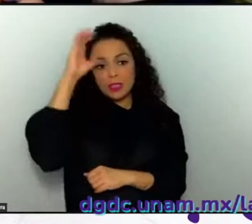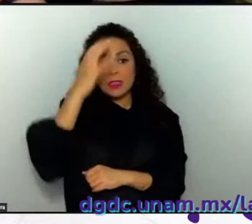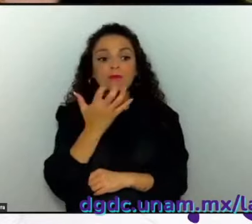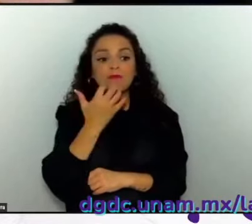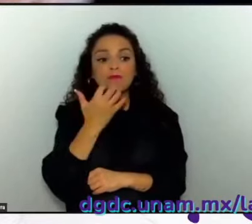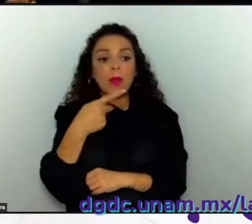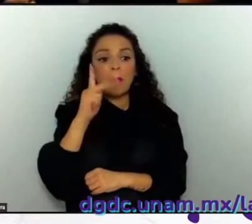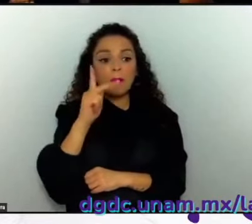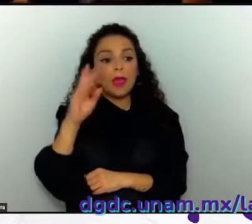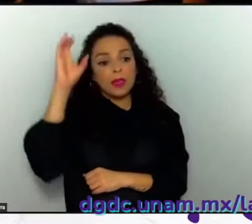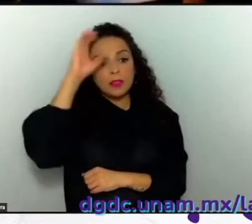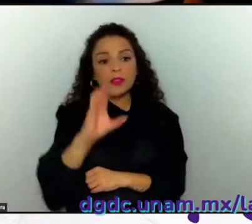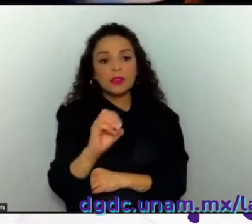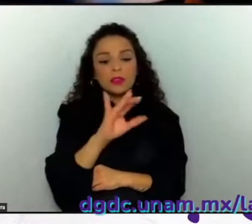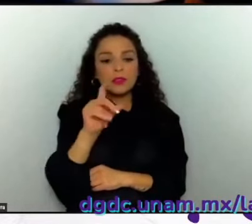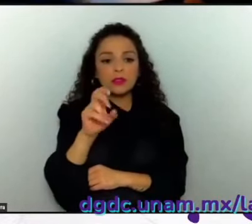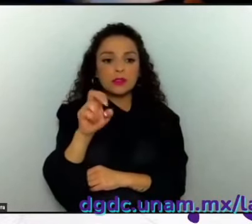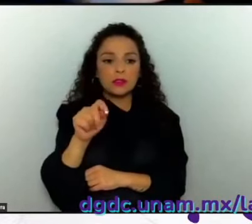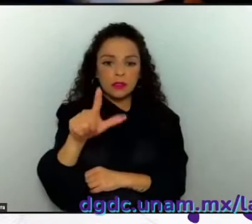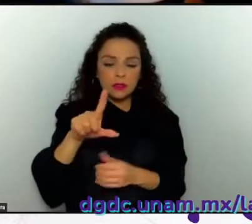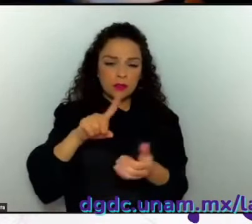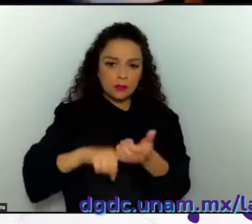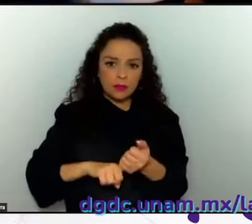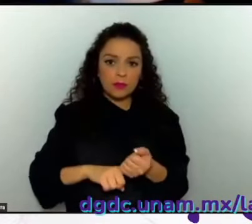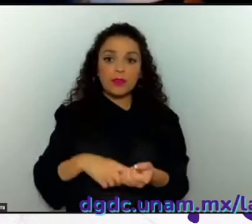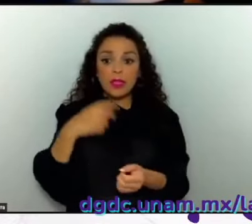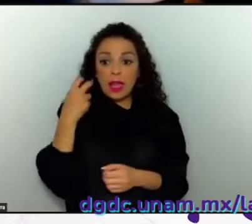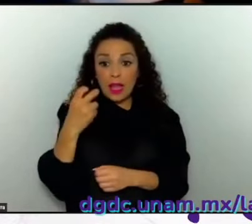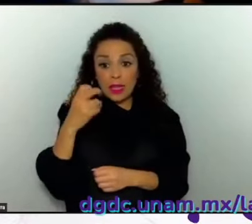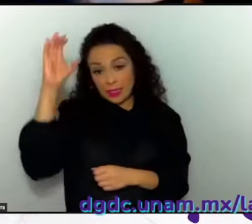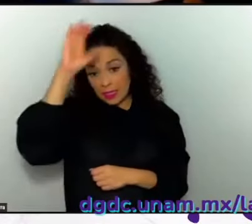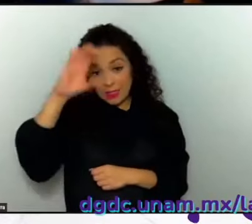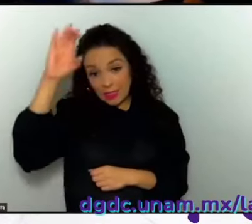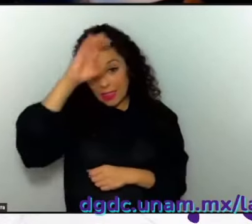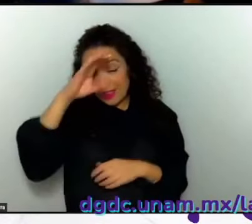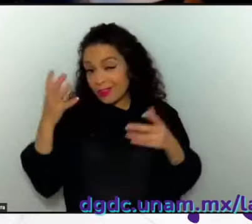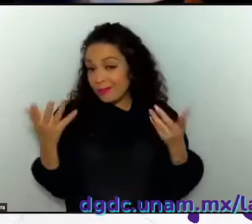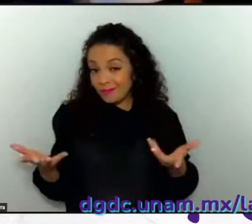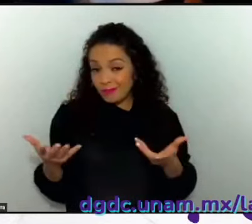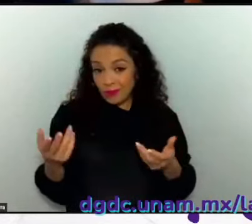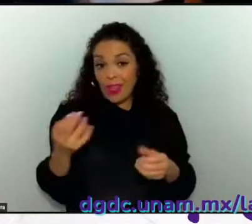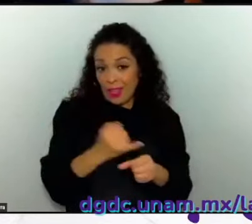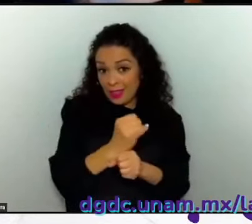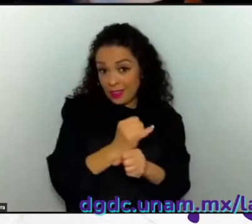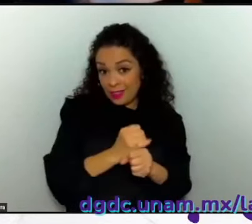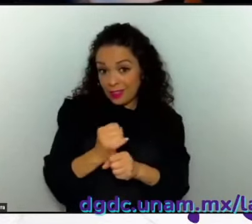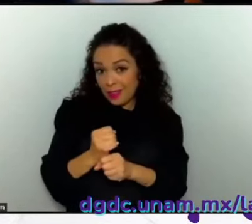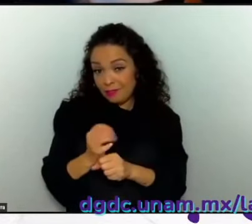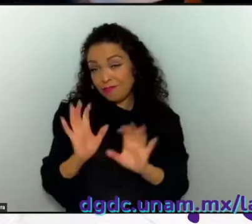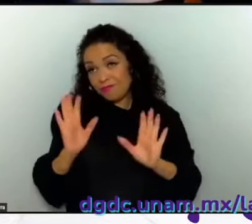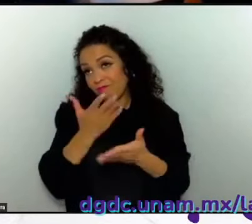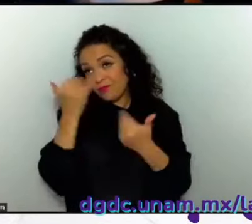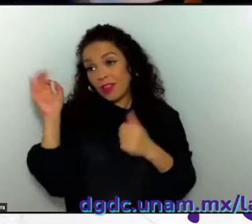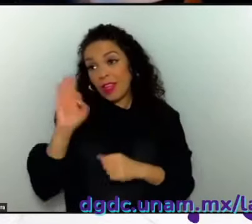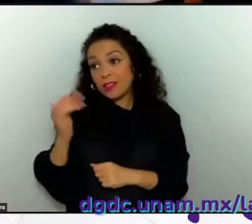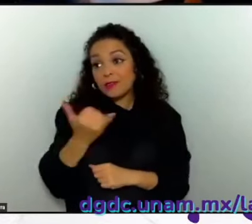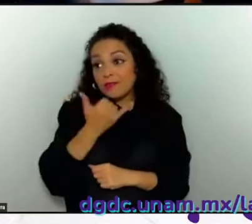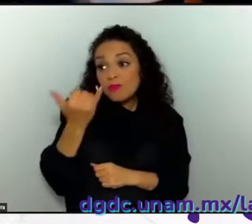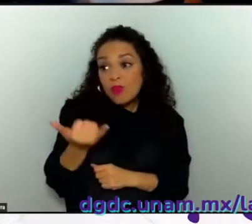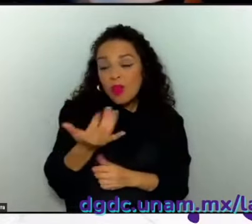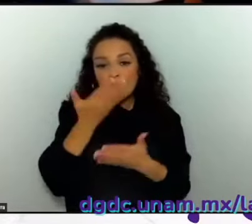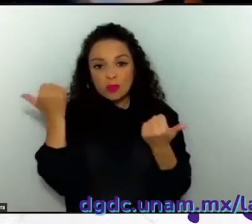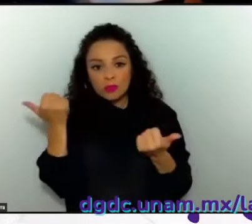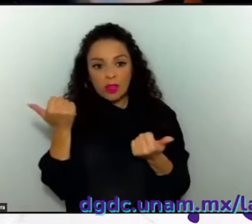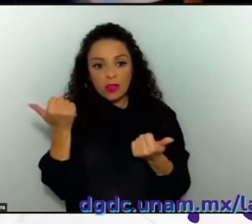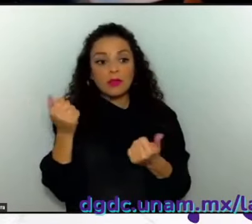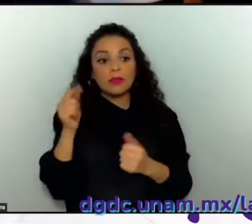occidental, ¿no? Ciencia capitalista. Y entonces esto era ciencia occidental y no había que estudiarlo y seguramente estaba equivocada, ¿no? Eventualmente los soviéticos se dieron